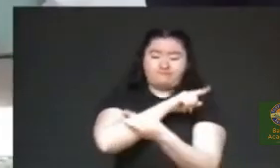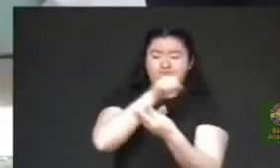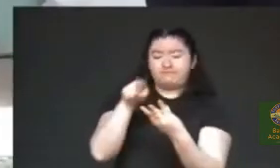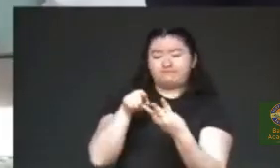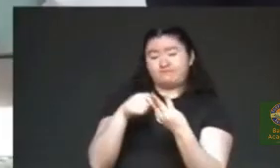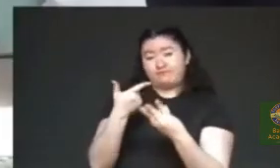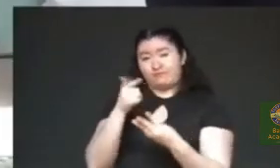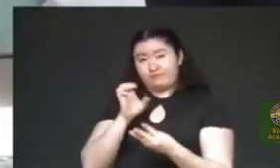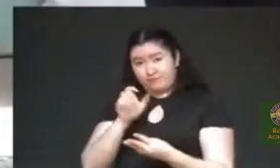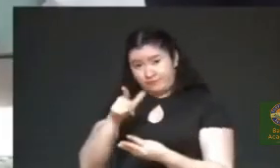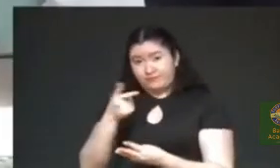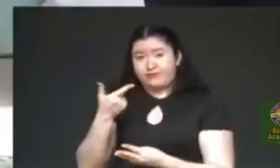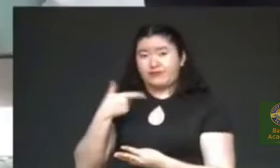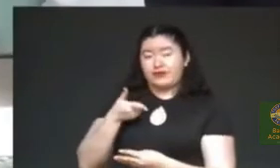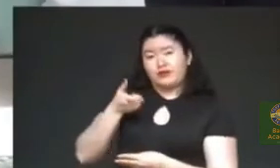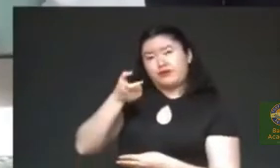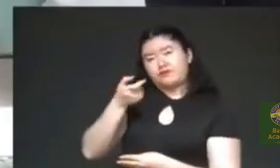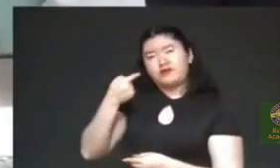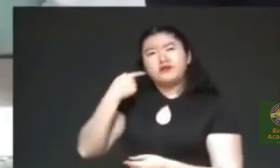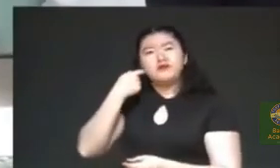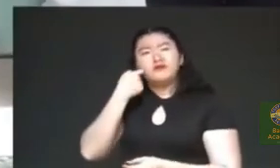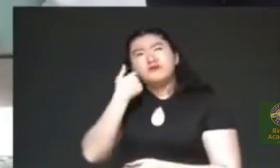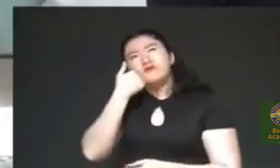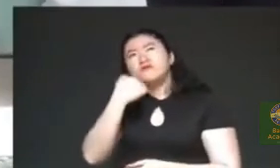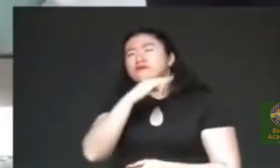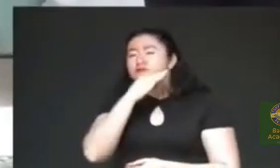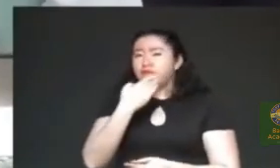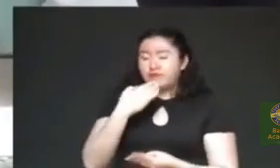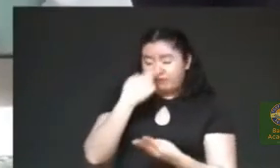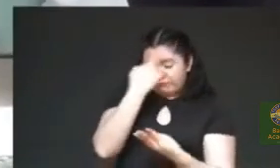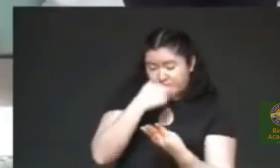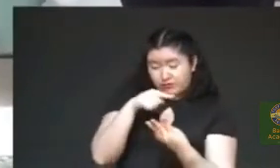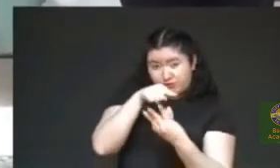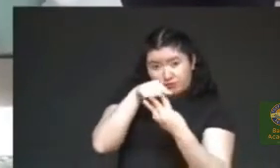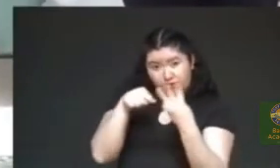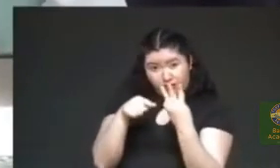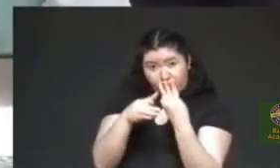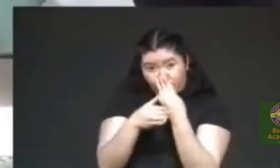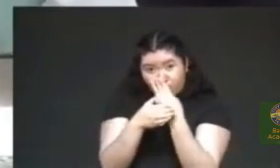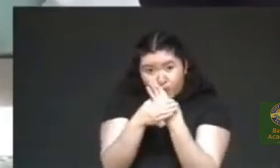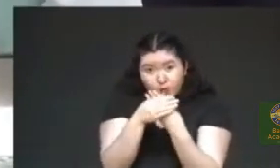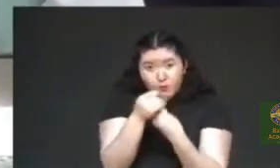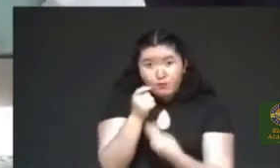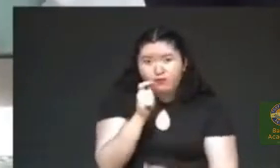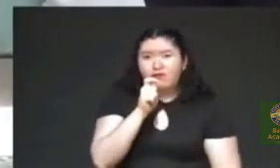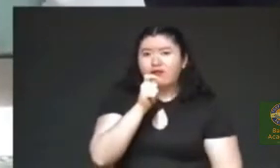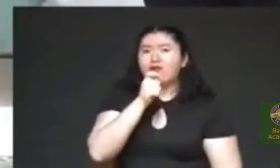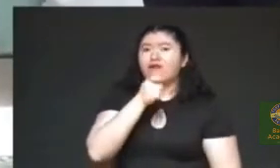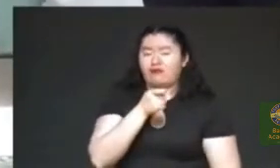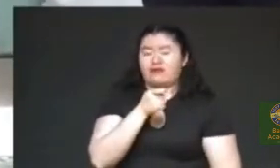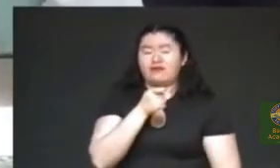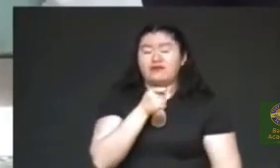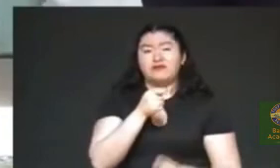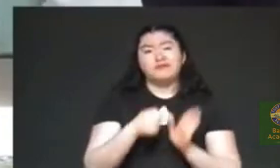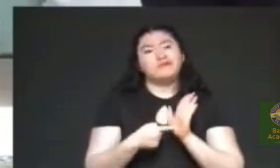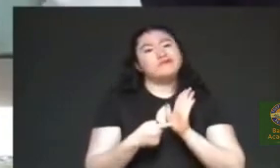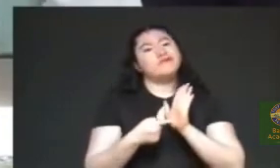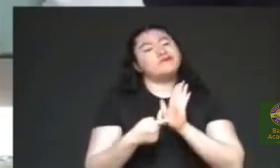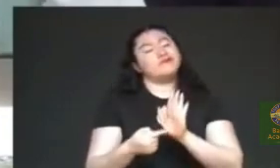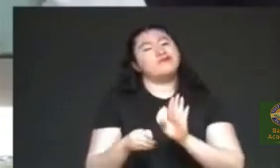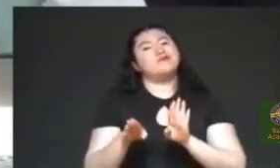el gel y termómetros a la entrada, todo esto pues nos da un resultado de un